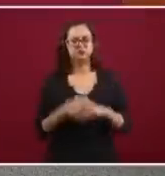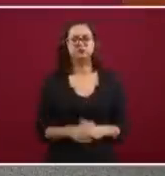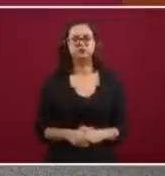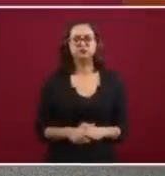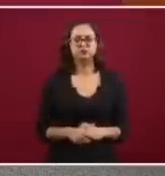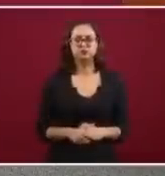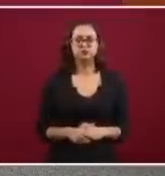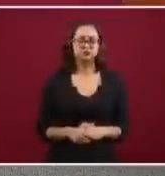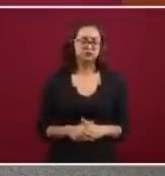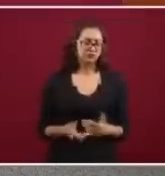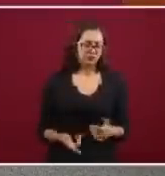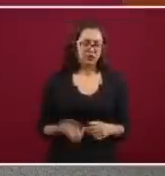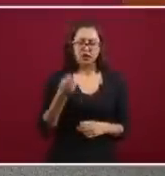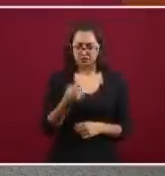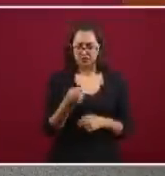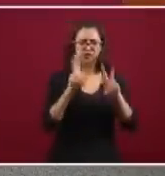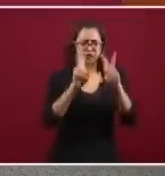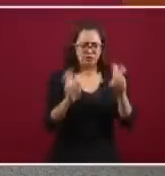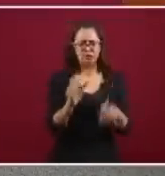en estos casos y en otros.